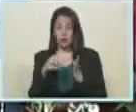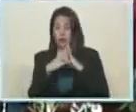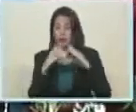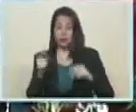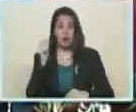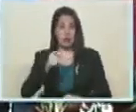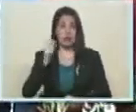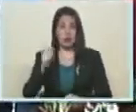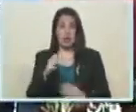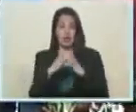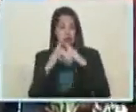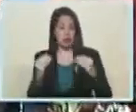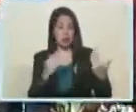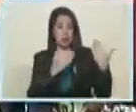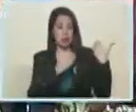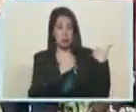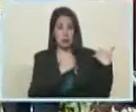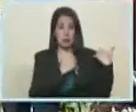para